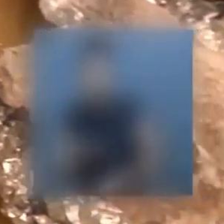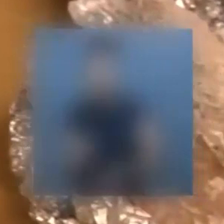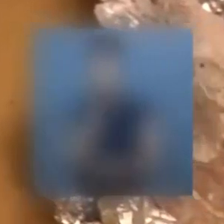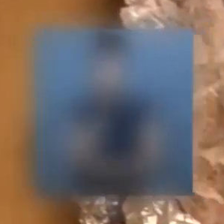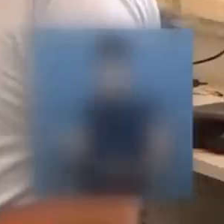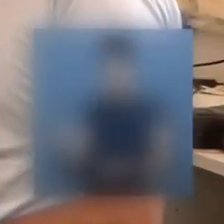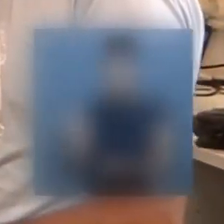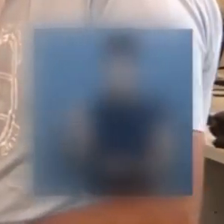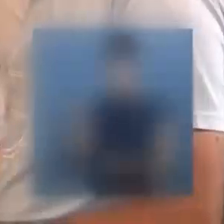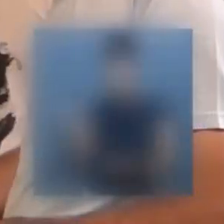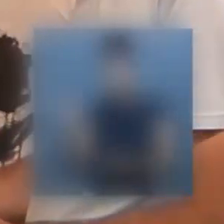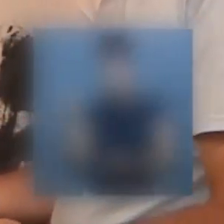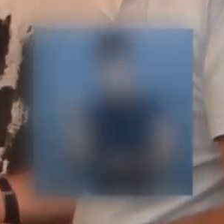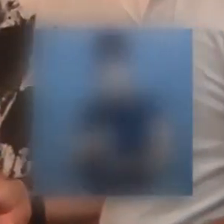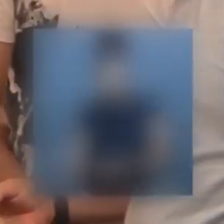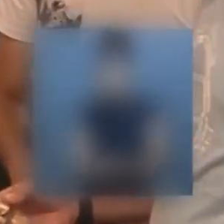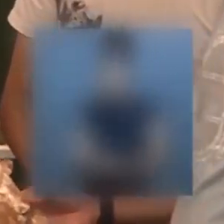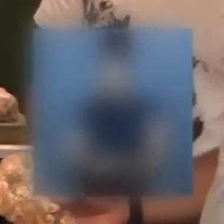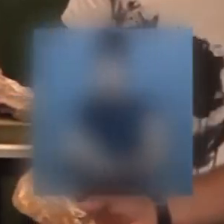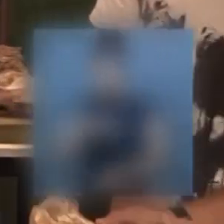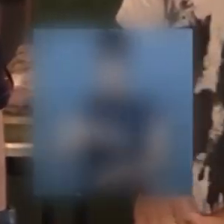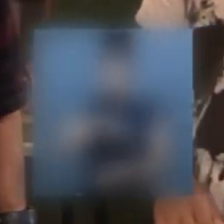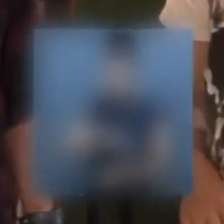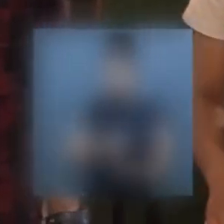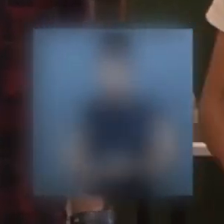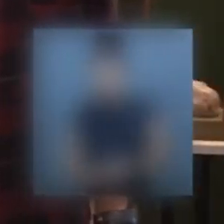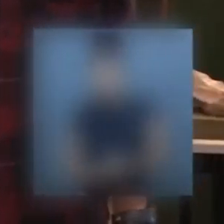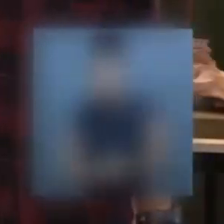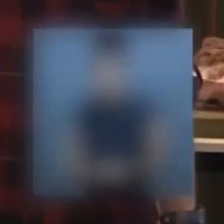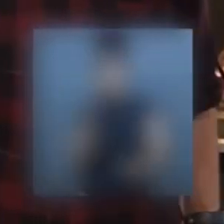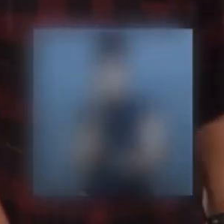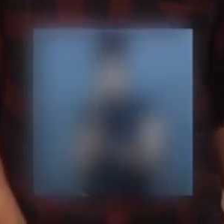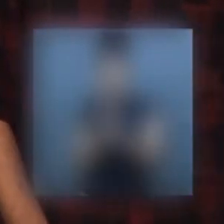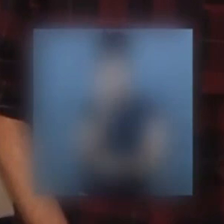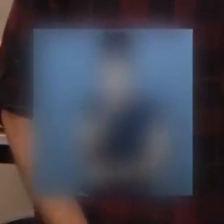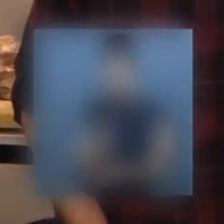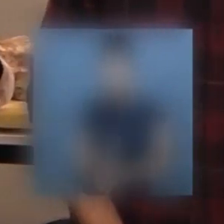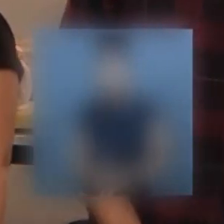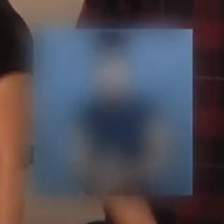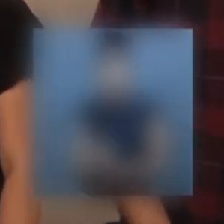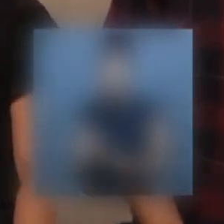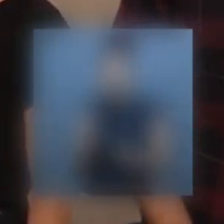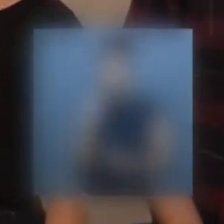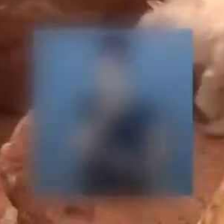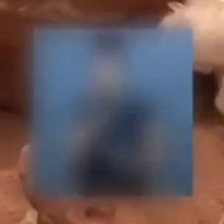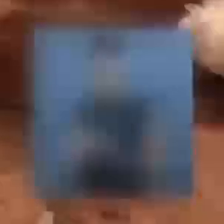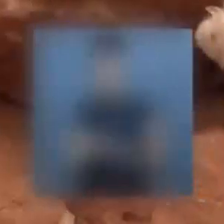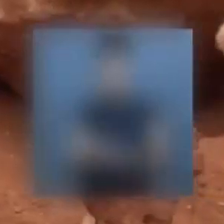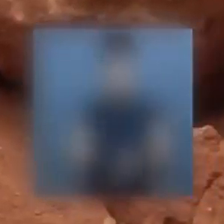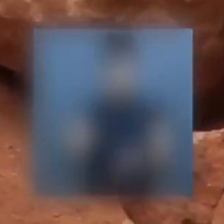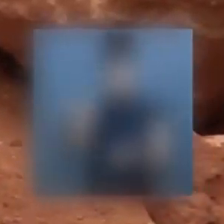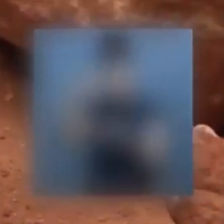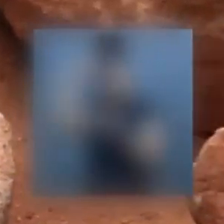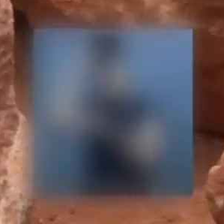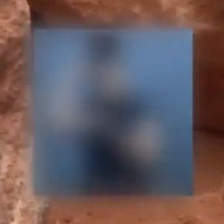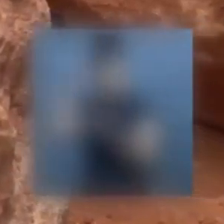mí, como especialista en dinosaurios, para participar de esa investigación. Ajá. Claro. Pero antes teníamos el congreso que él estaba organizando